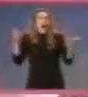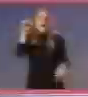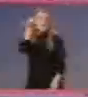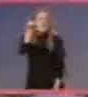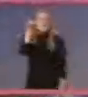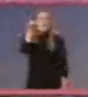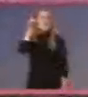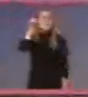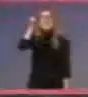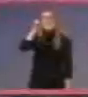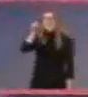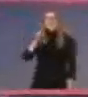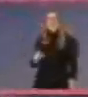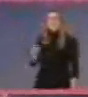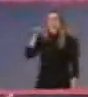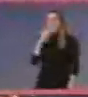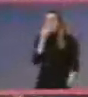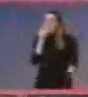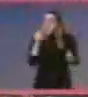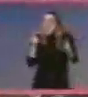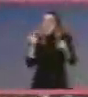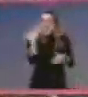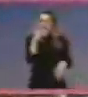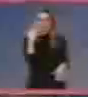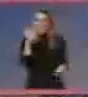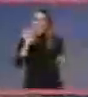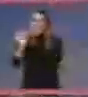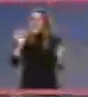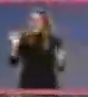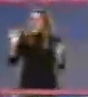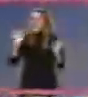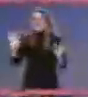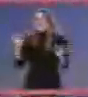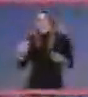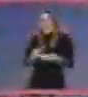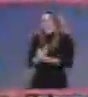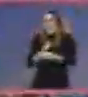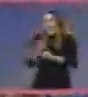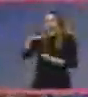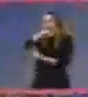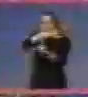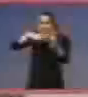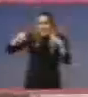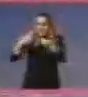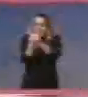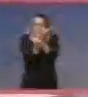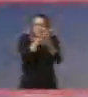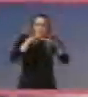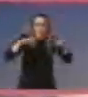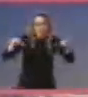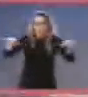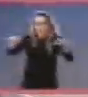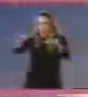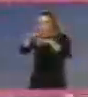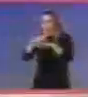ti aquí ya vuele A Carnaval Los nervios El ambiente in ojalá